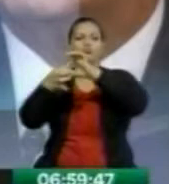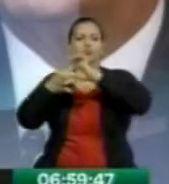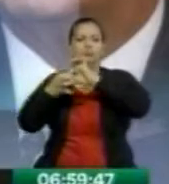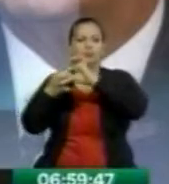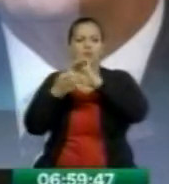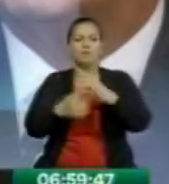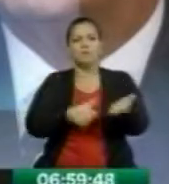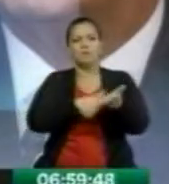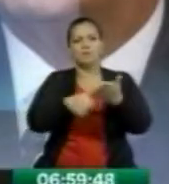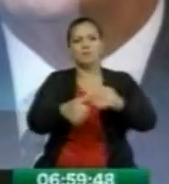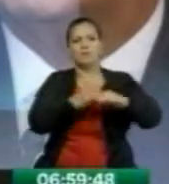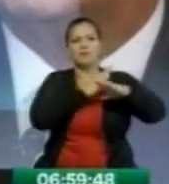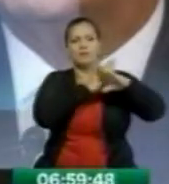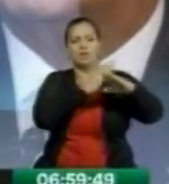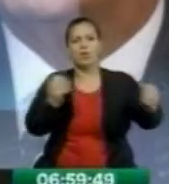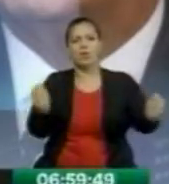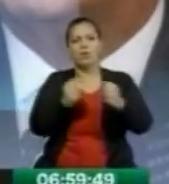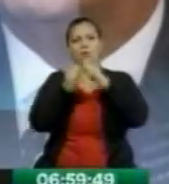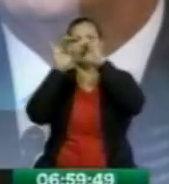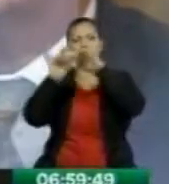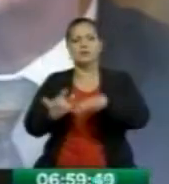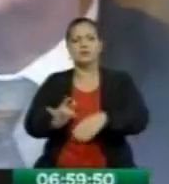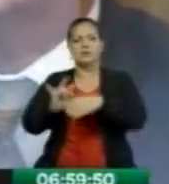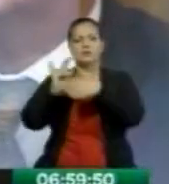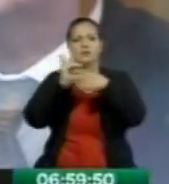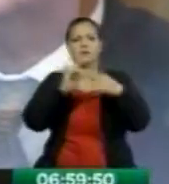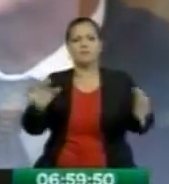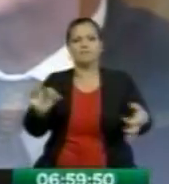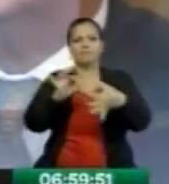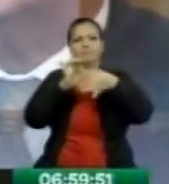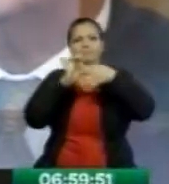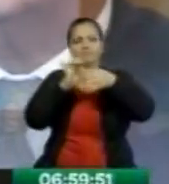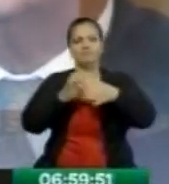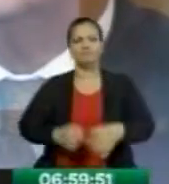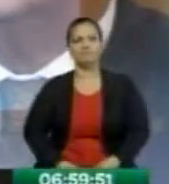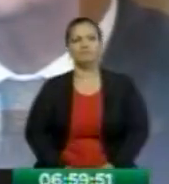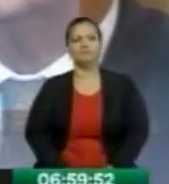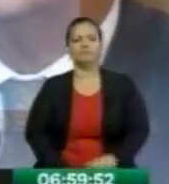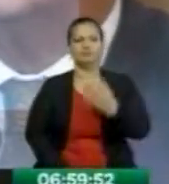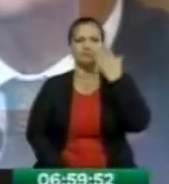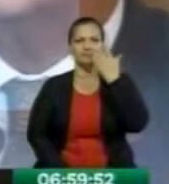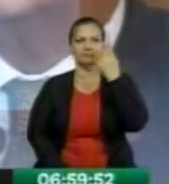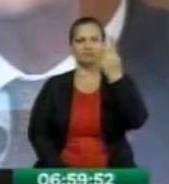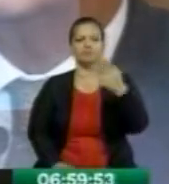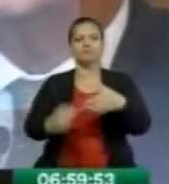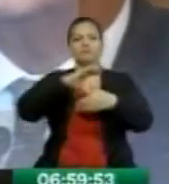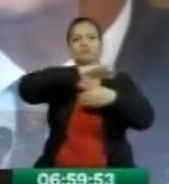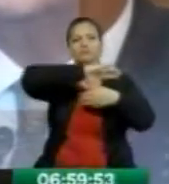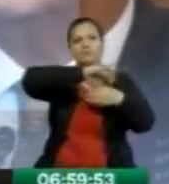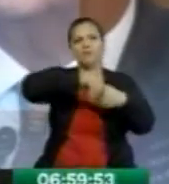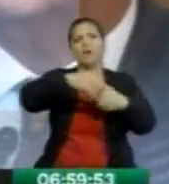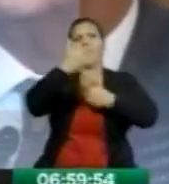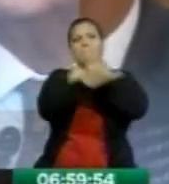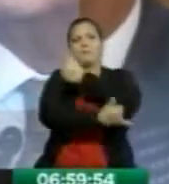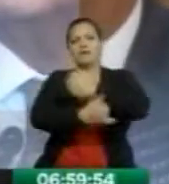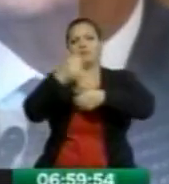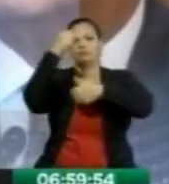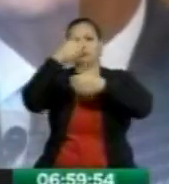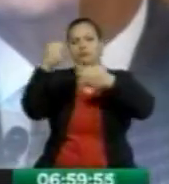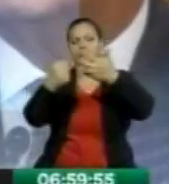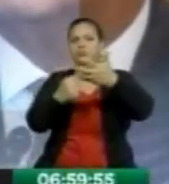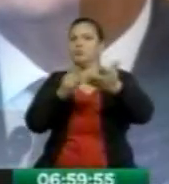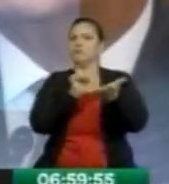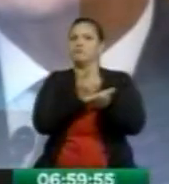de ambiente con la secretaria del agua también se suprimirán las embajadas en bielorrusia angola argelia y ocho